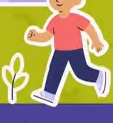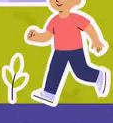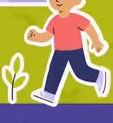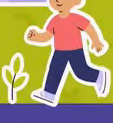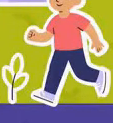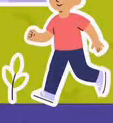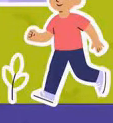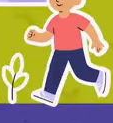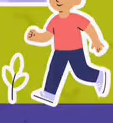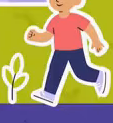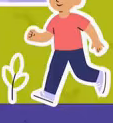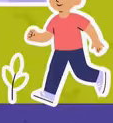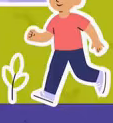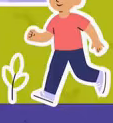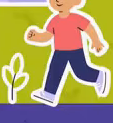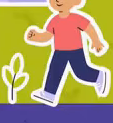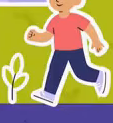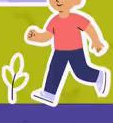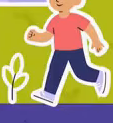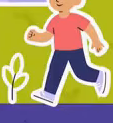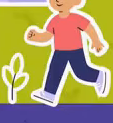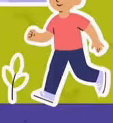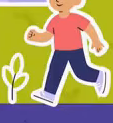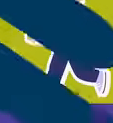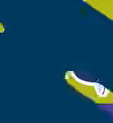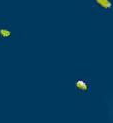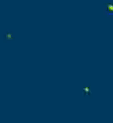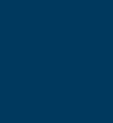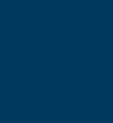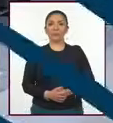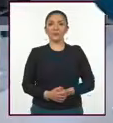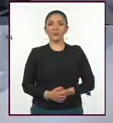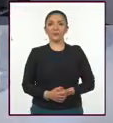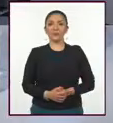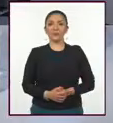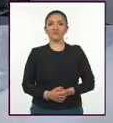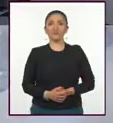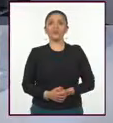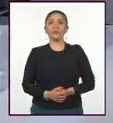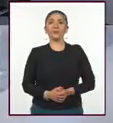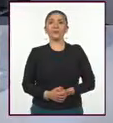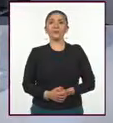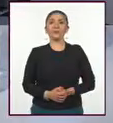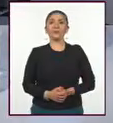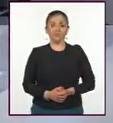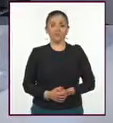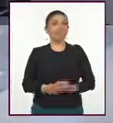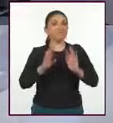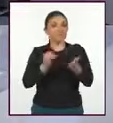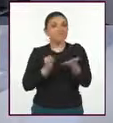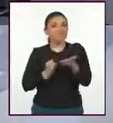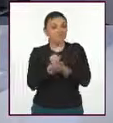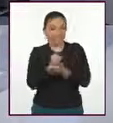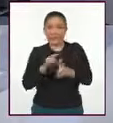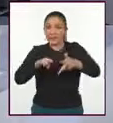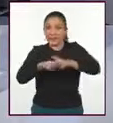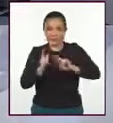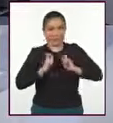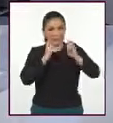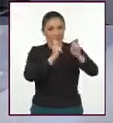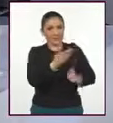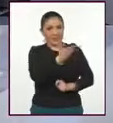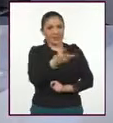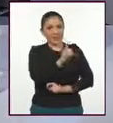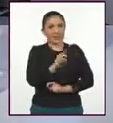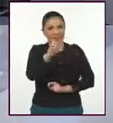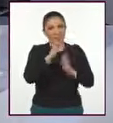Y Y ahora sí, sin más preámbulo, doctor Modesto, te